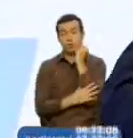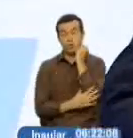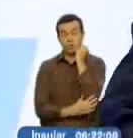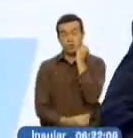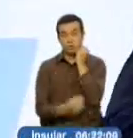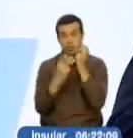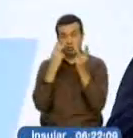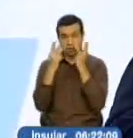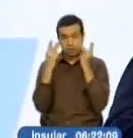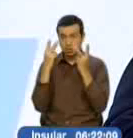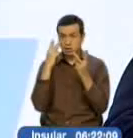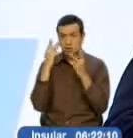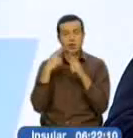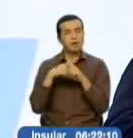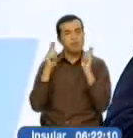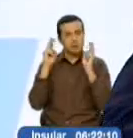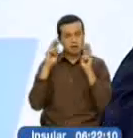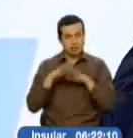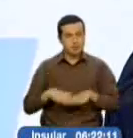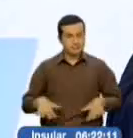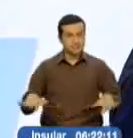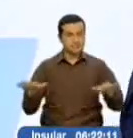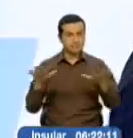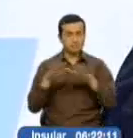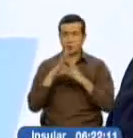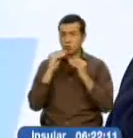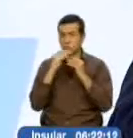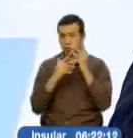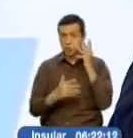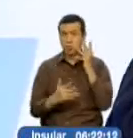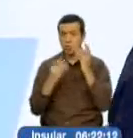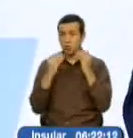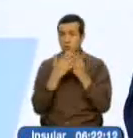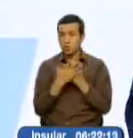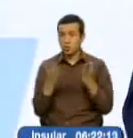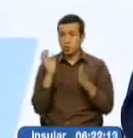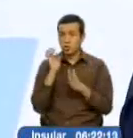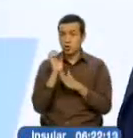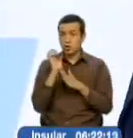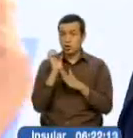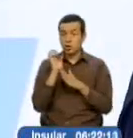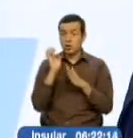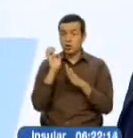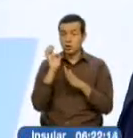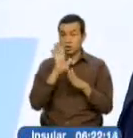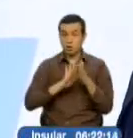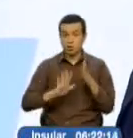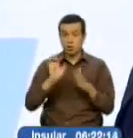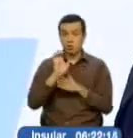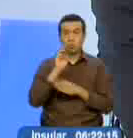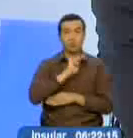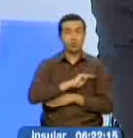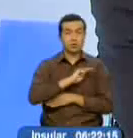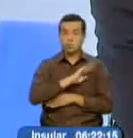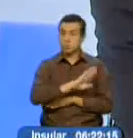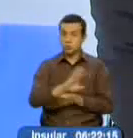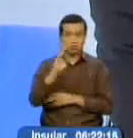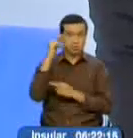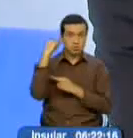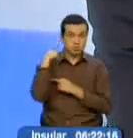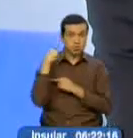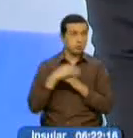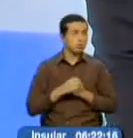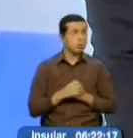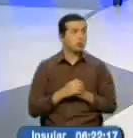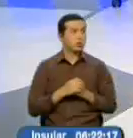reflejan directamente en el territorio. Todos estos son temas de los gobiernos autónomos descentralizados. Pero en el ejemplo que usted, Fernando... No